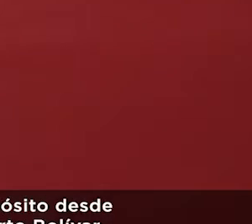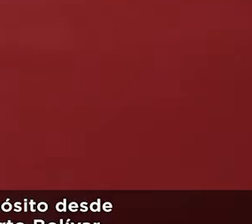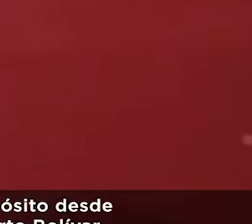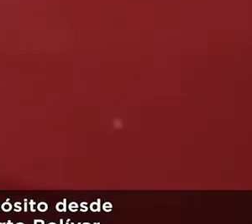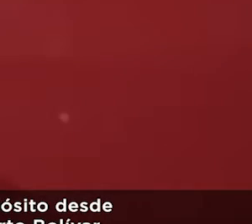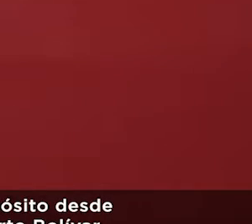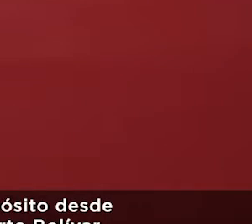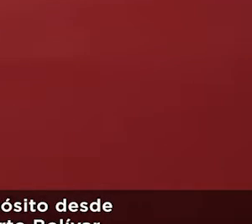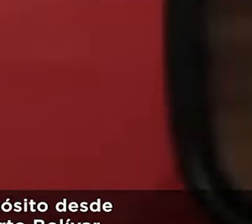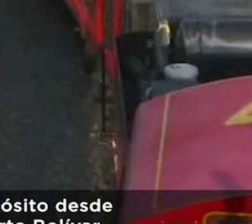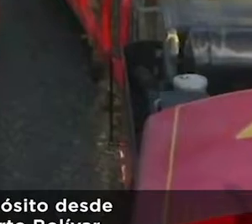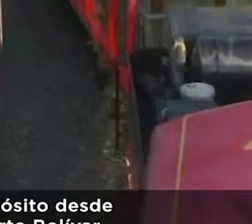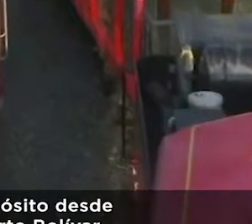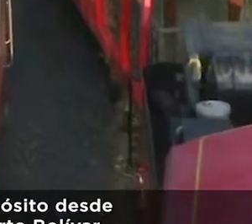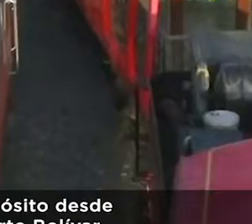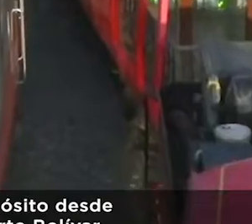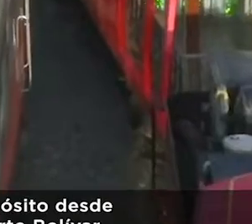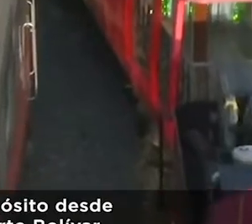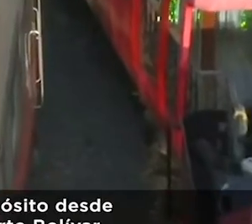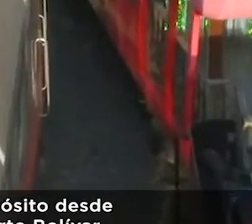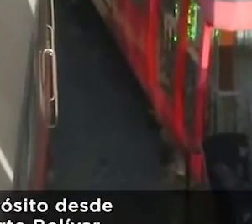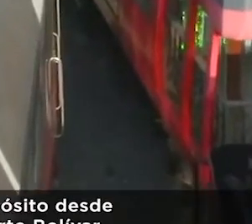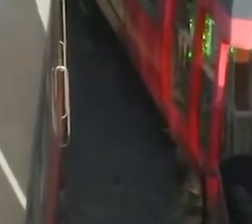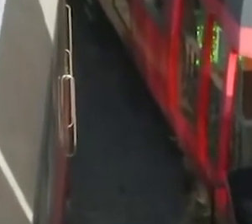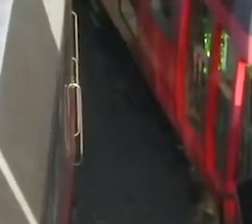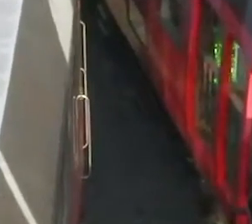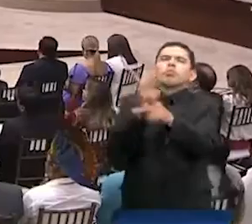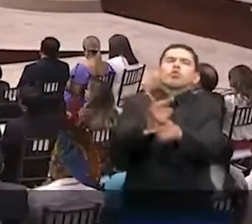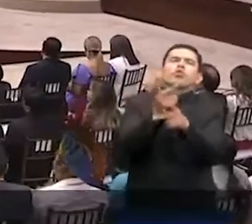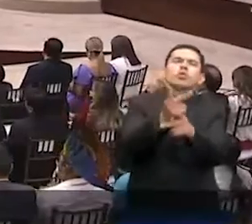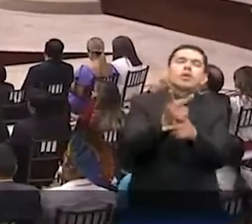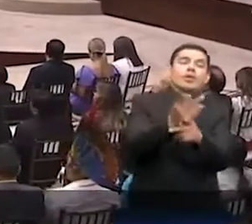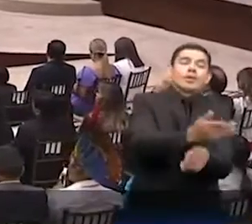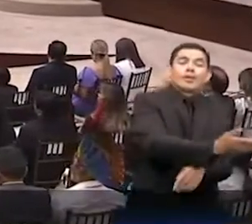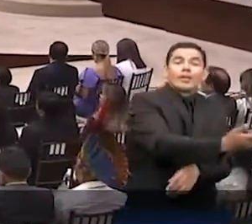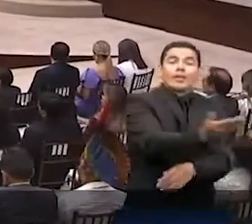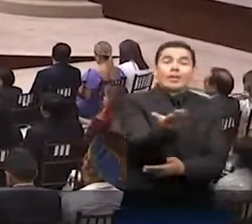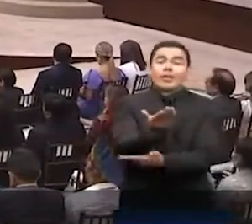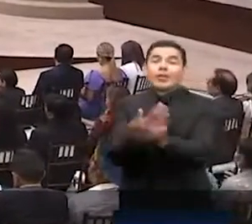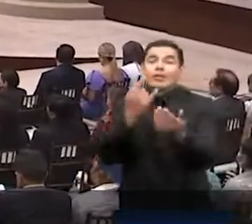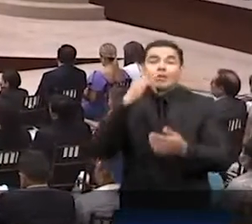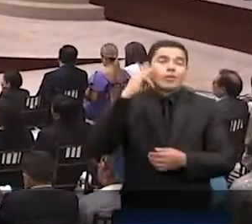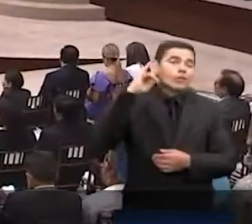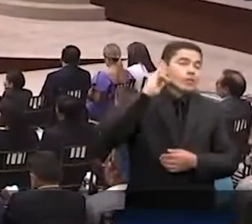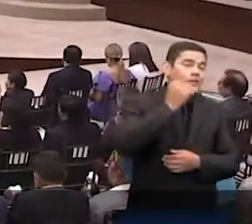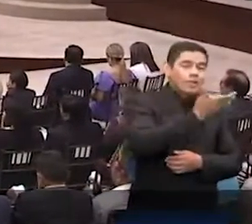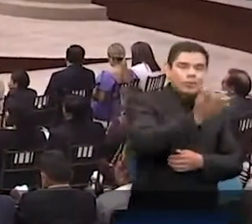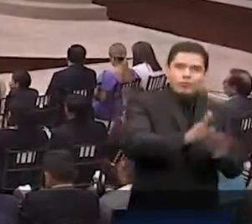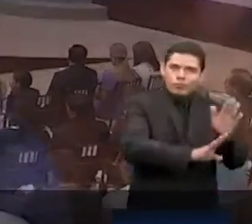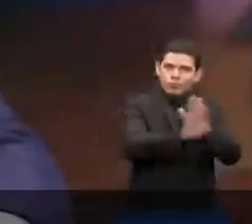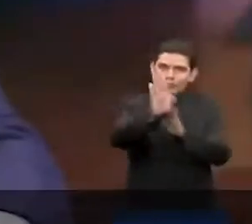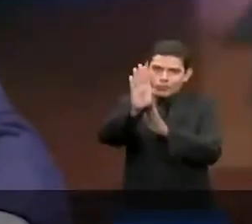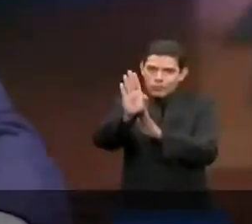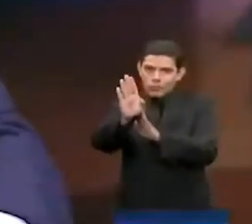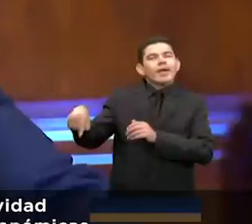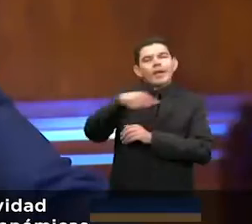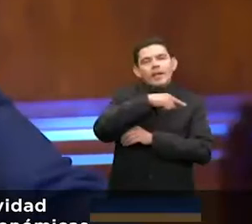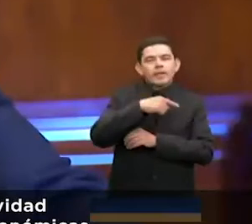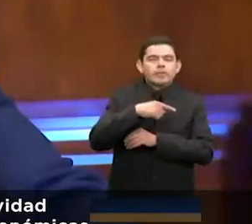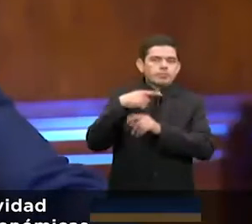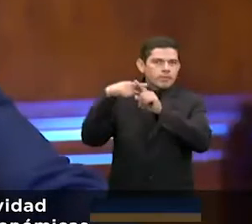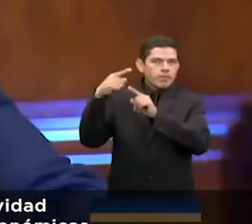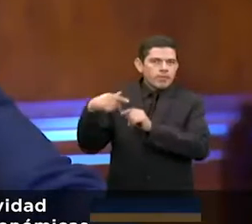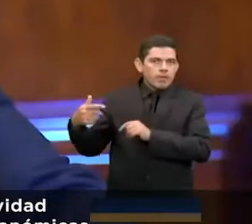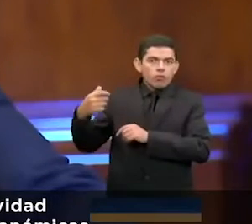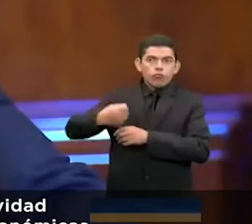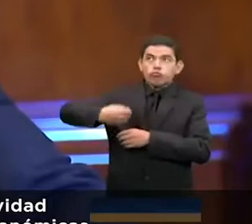y desde Zamora Chinchipe a Puerto Bolívar. En marcha, el nuevo destino de las oportunidades.